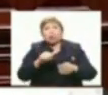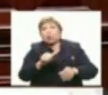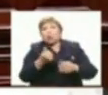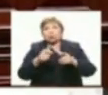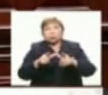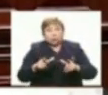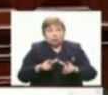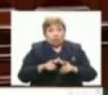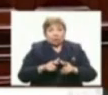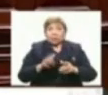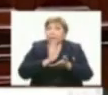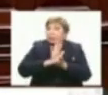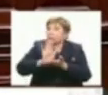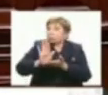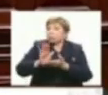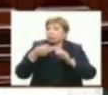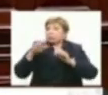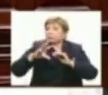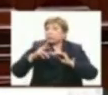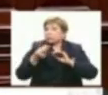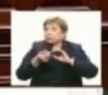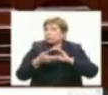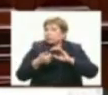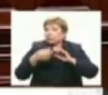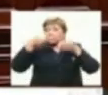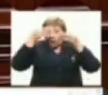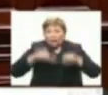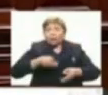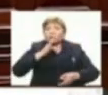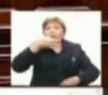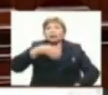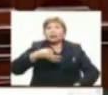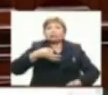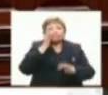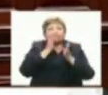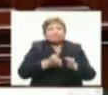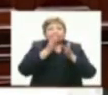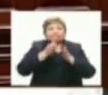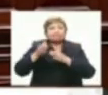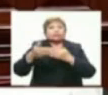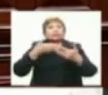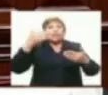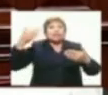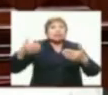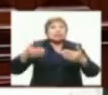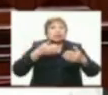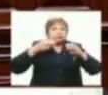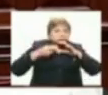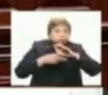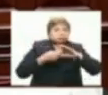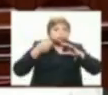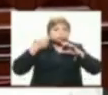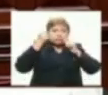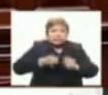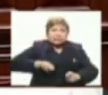escenarios. Expulsando la corrupción. Sincerando y acotando procedimientos que faciliten la exploración,